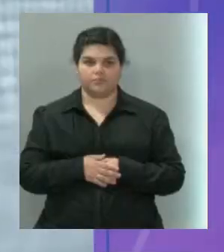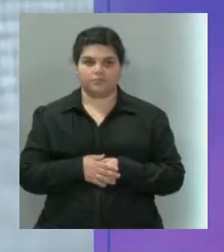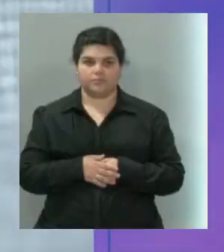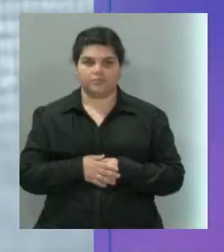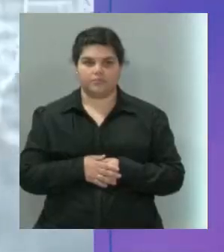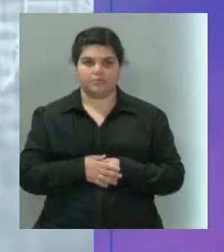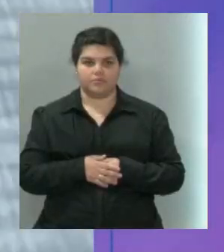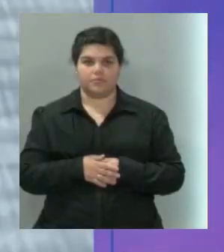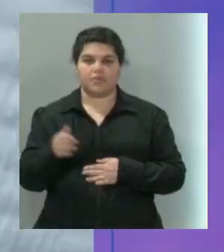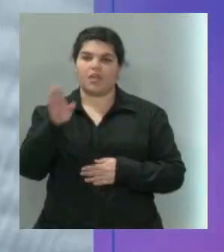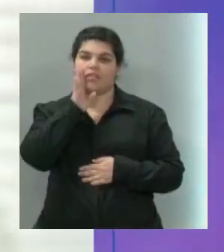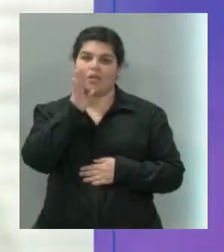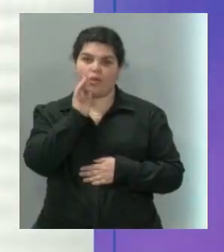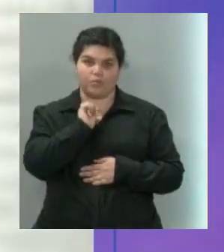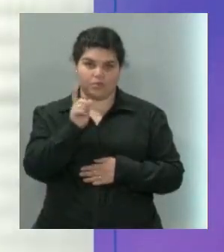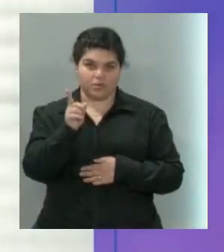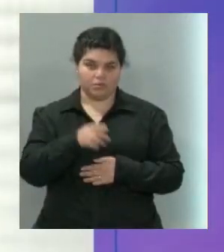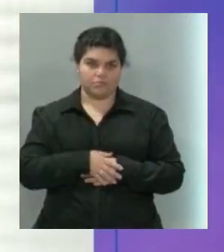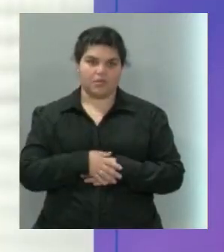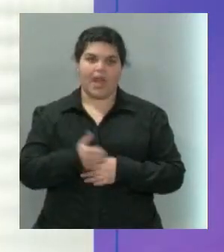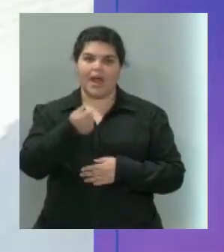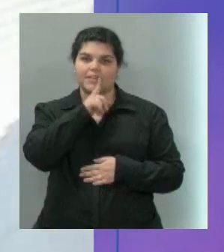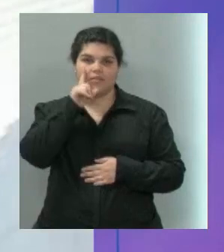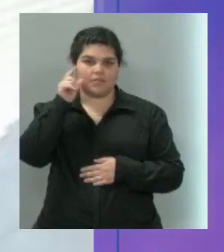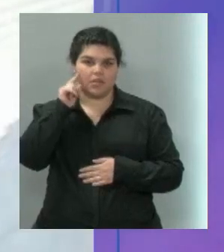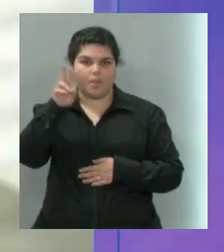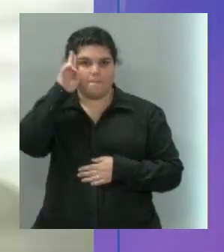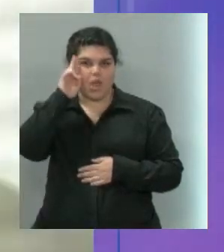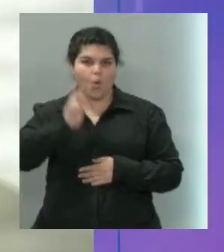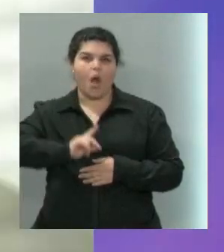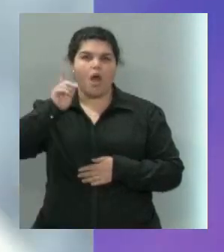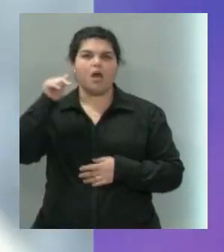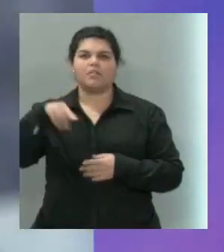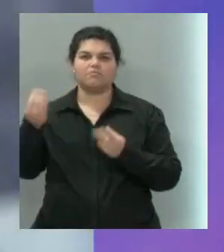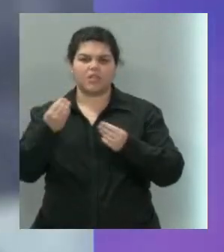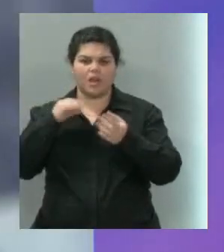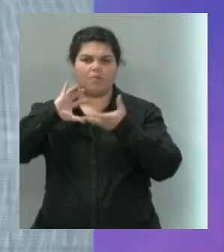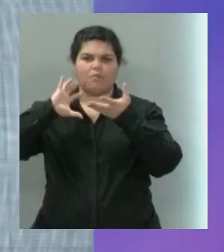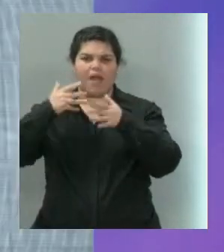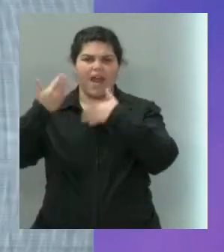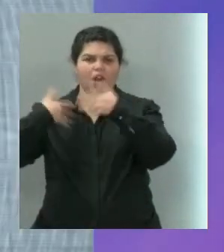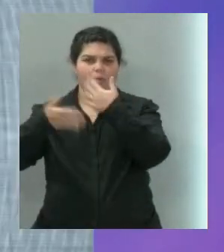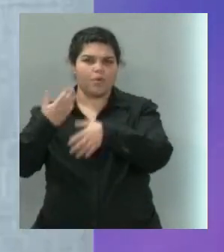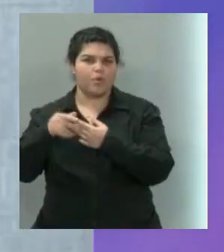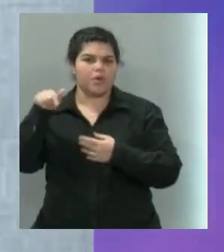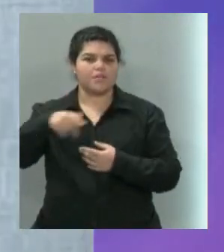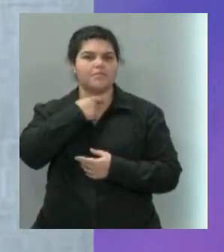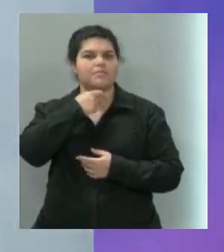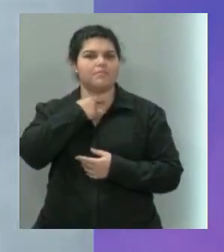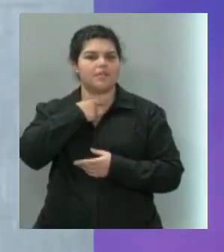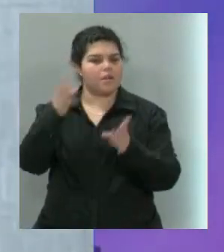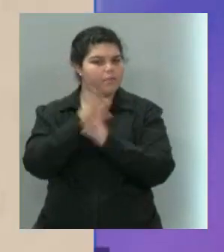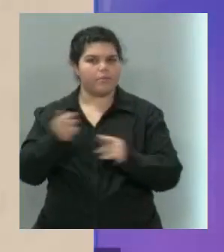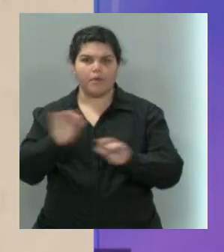En Estados Unidos, Haití y el Alto Perú surgen focos revolucionarios que buscan terminar con el